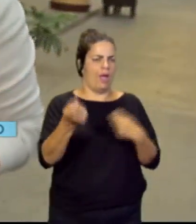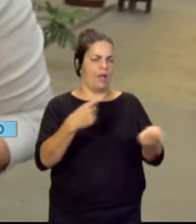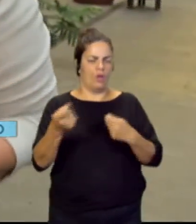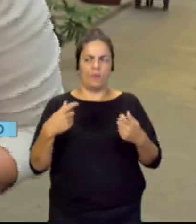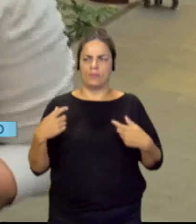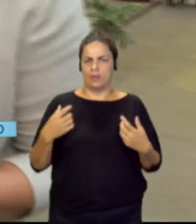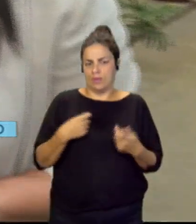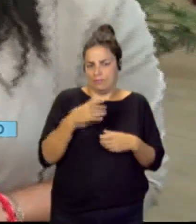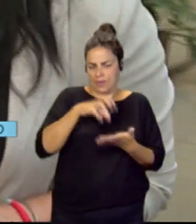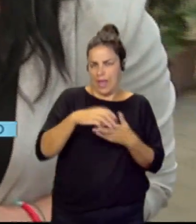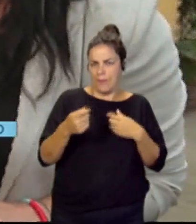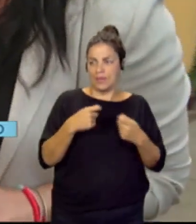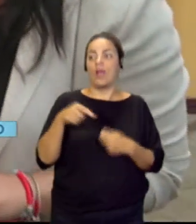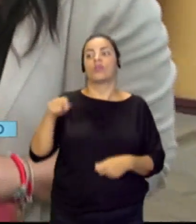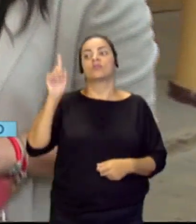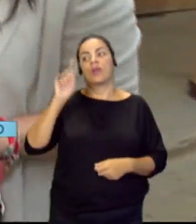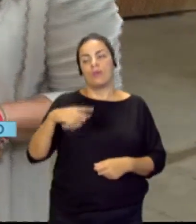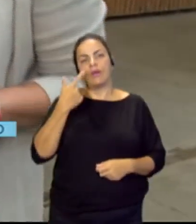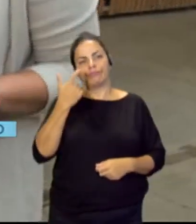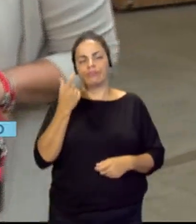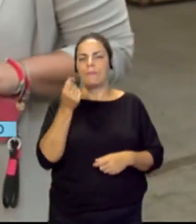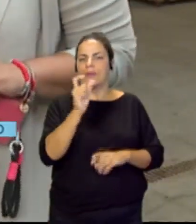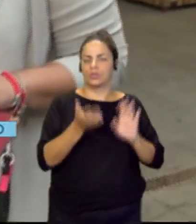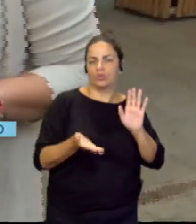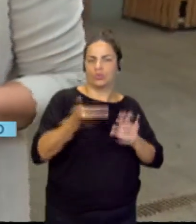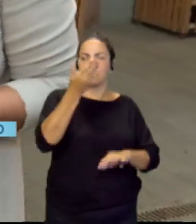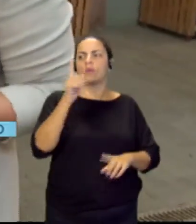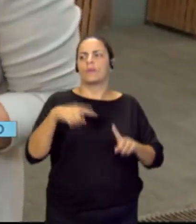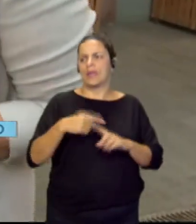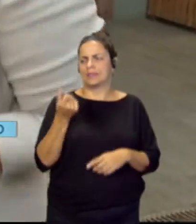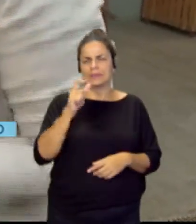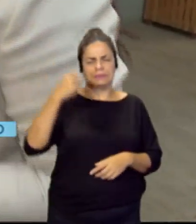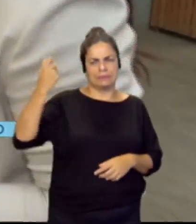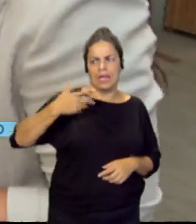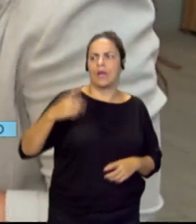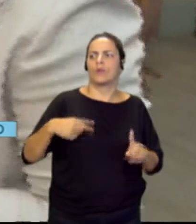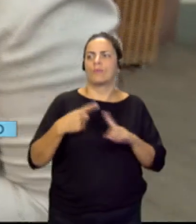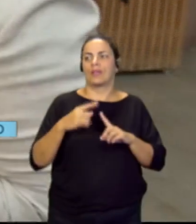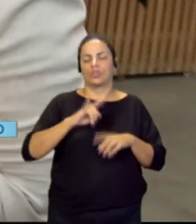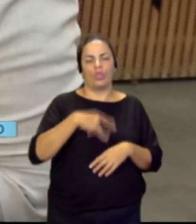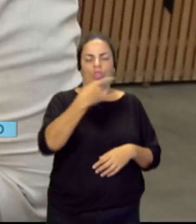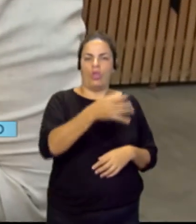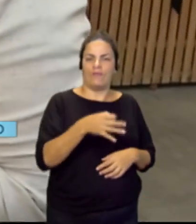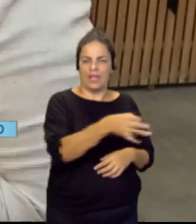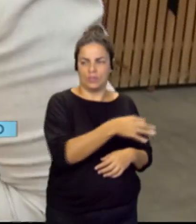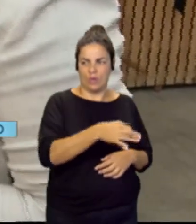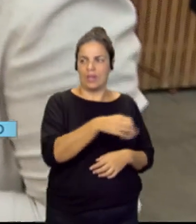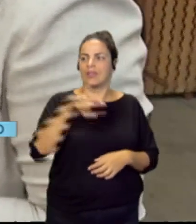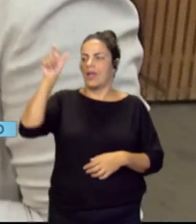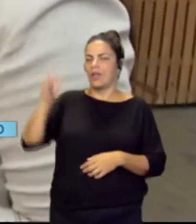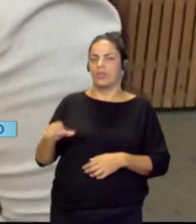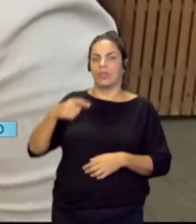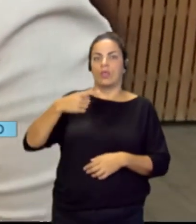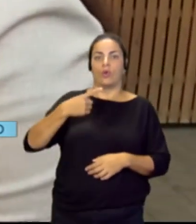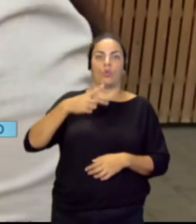mercado y ella también se ve afectada por esta subida de precios por los precios tan elevados Y por esa doble insularidad gumita muy buenos